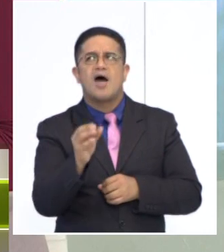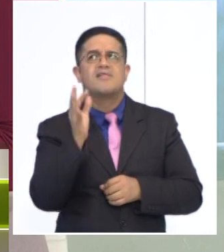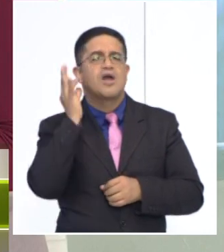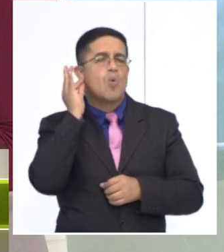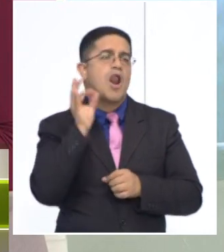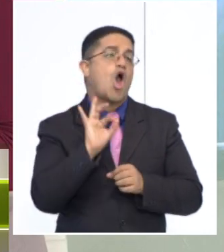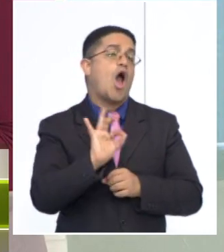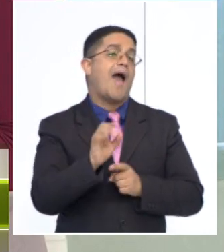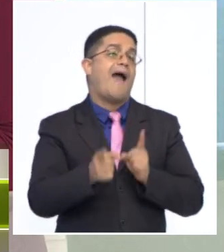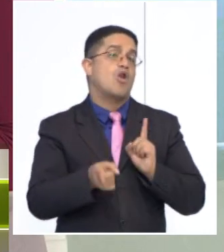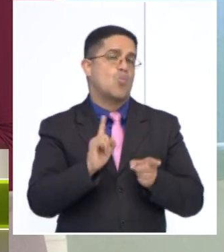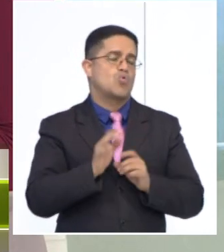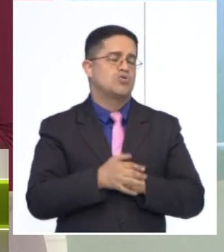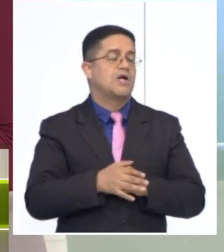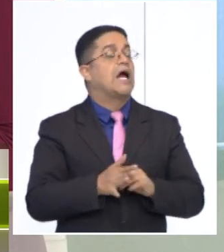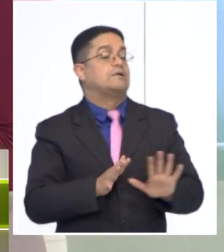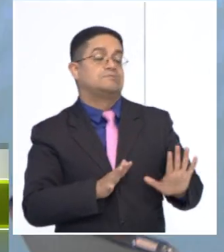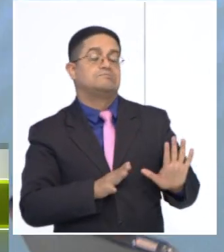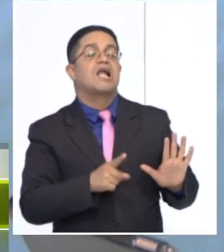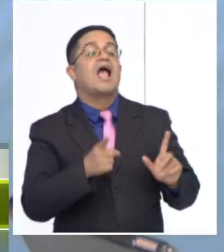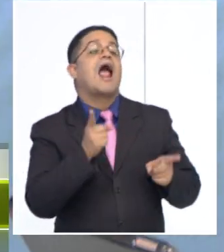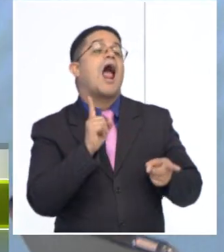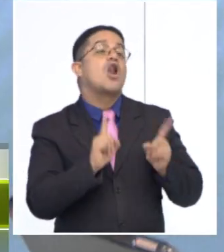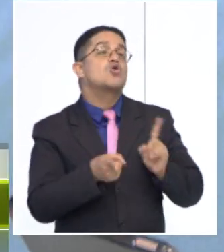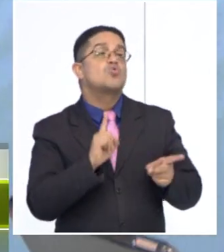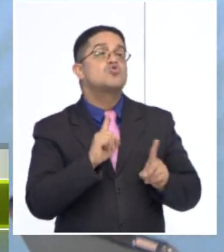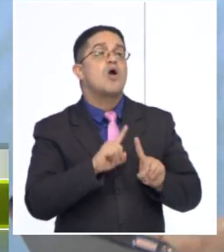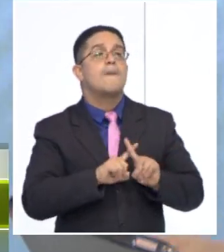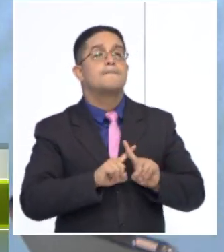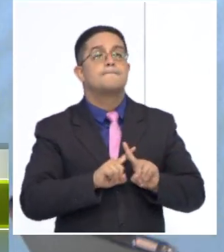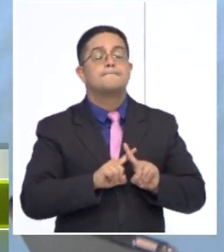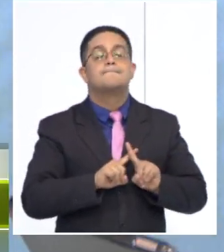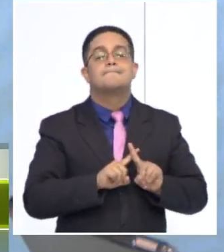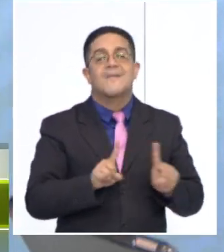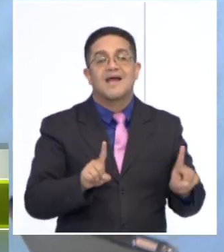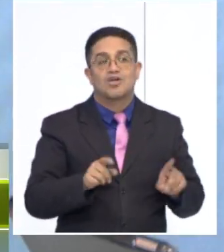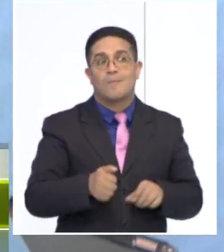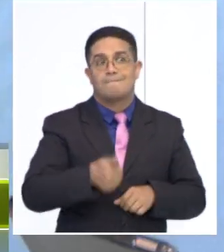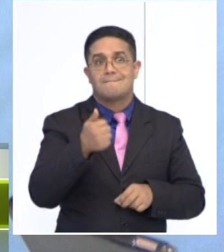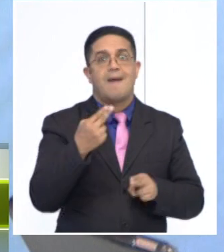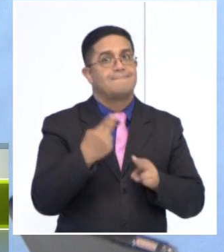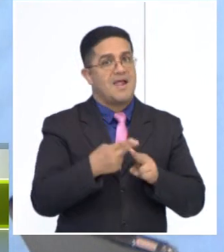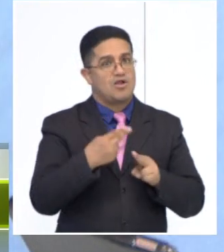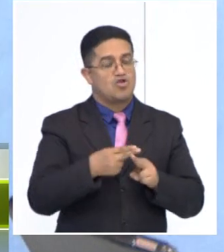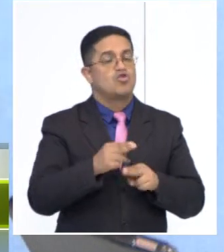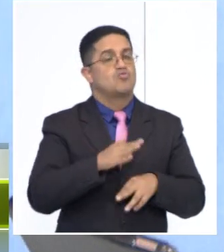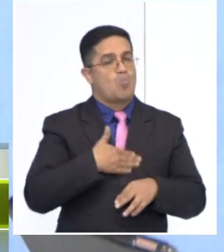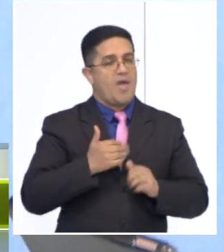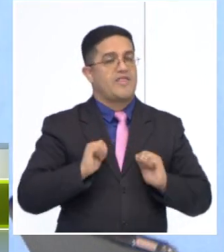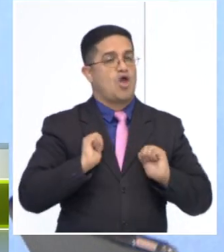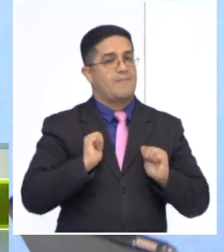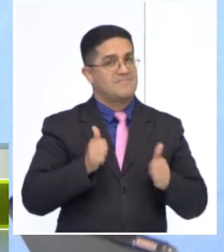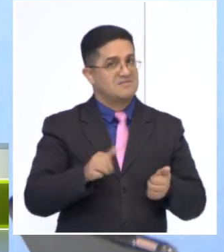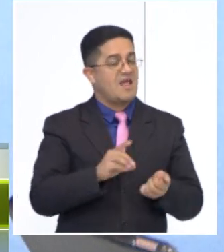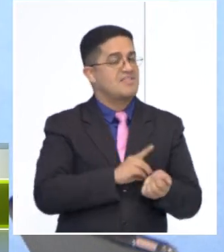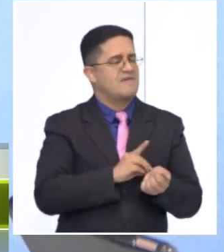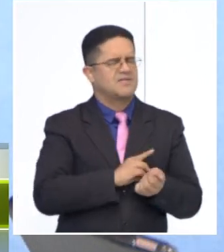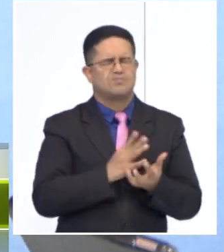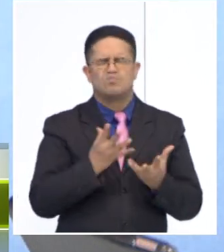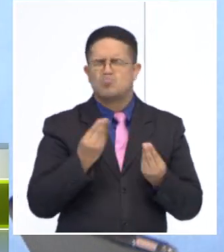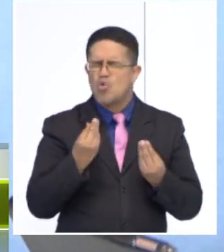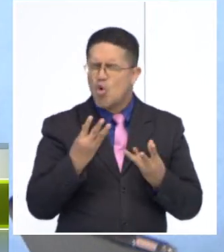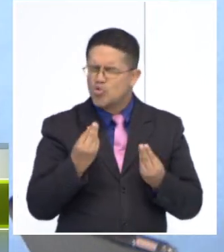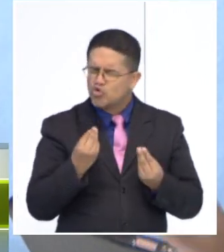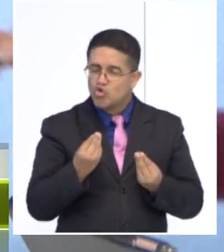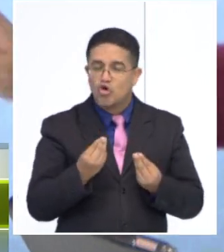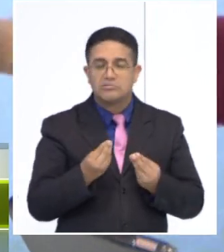casos? Son algunos casos, pero tiene una predisposición muchísimo mayor al desarrollo de diabetes gestacional, muchísimo. O sea,